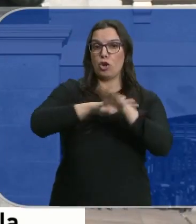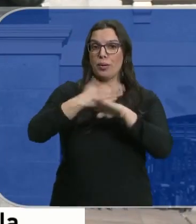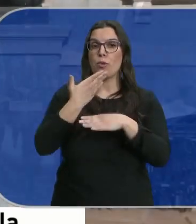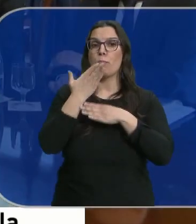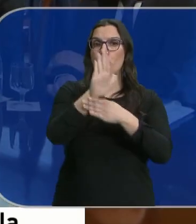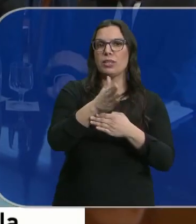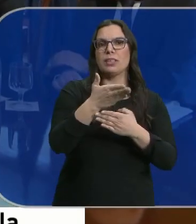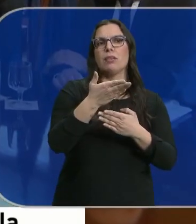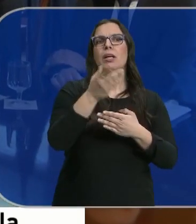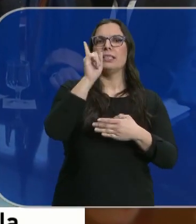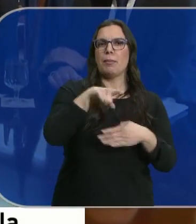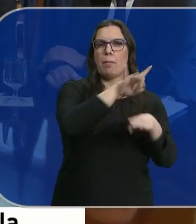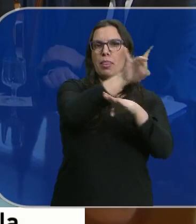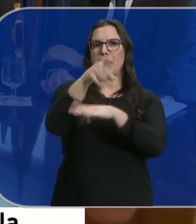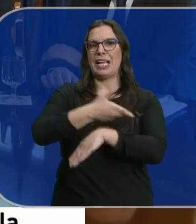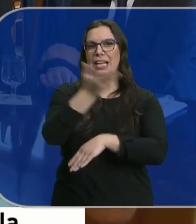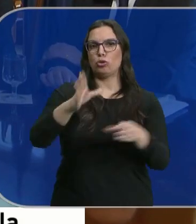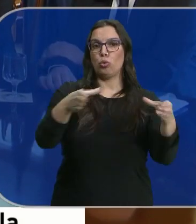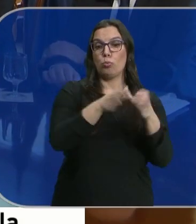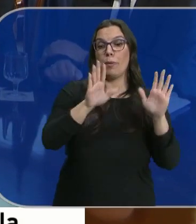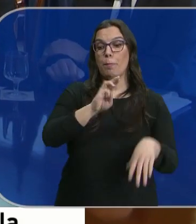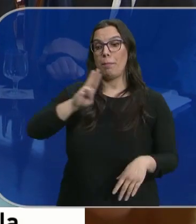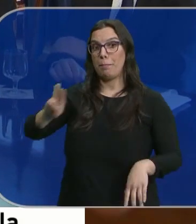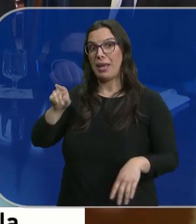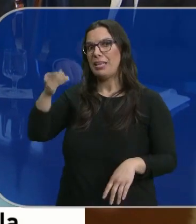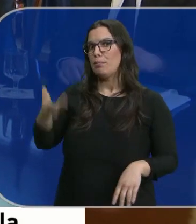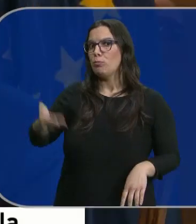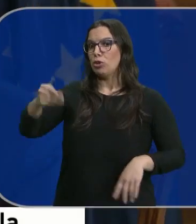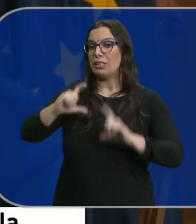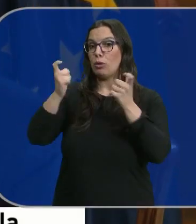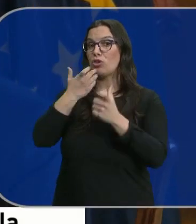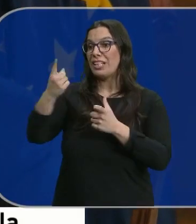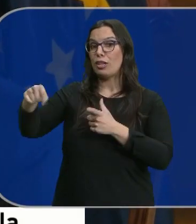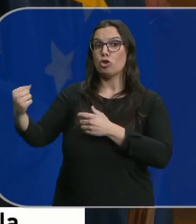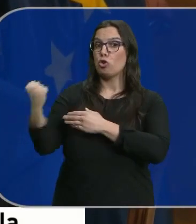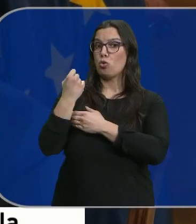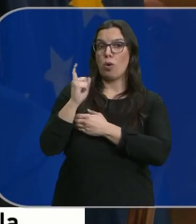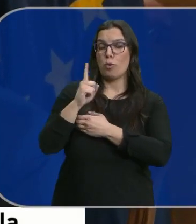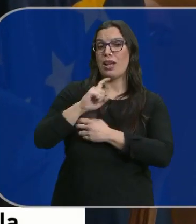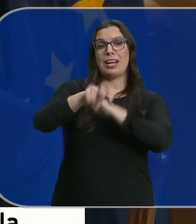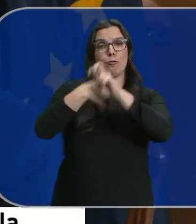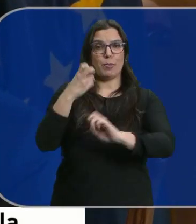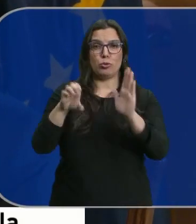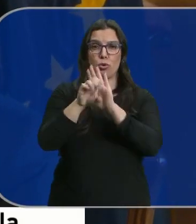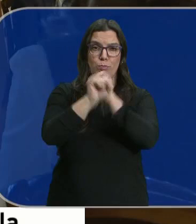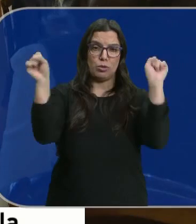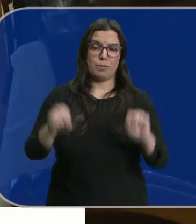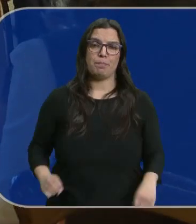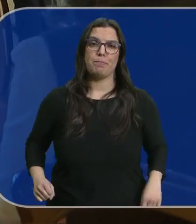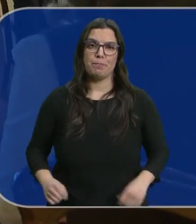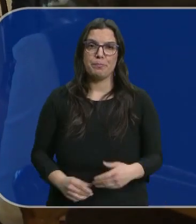esta propuesta al resto de grupos parlamentarios, pero esta reunión con el Partido Popular era clave porque sin sus votos no podría hacerse ninguna reforma en la